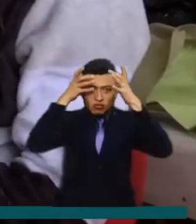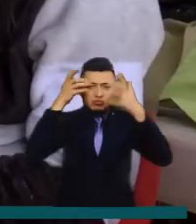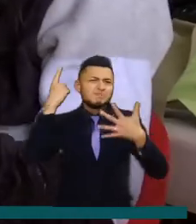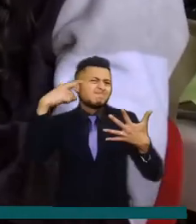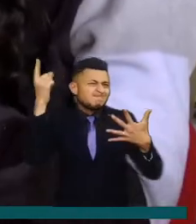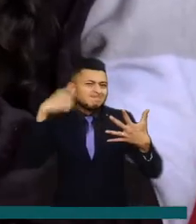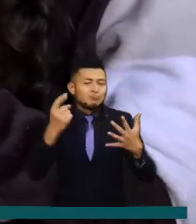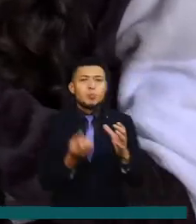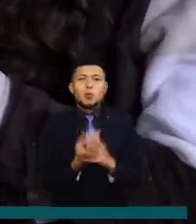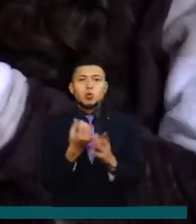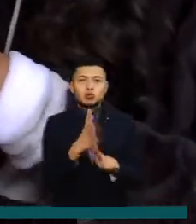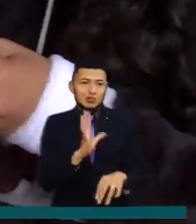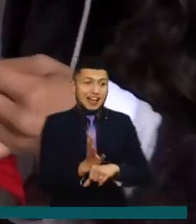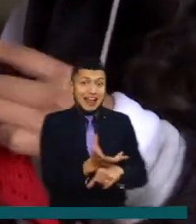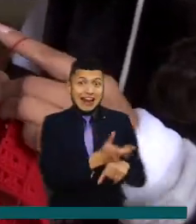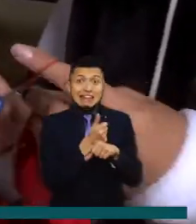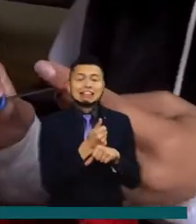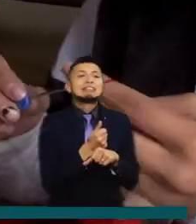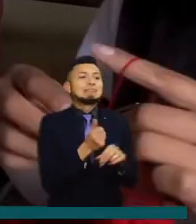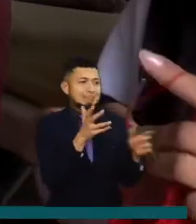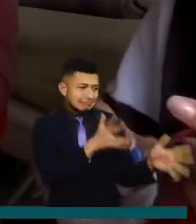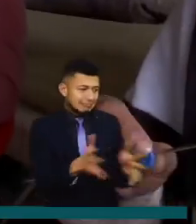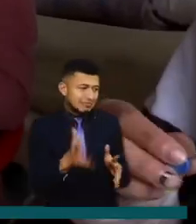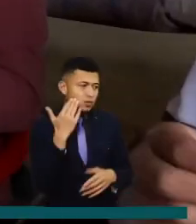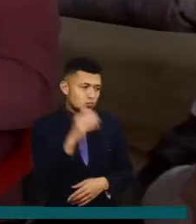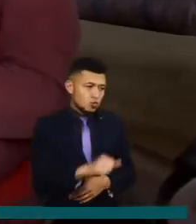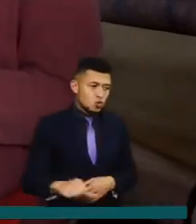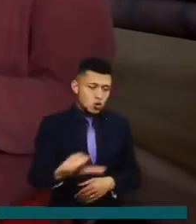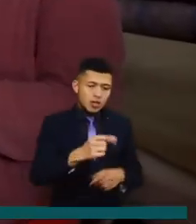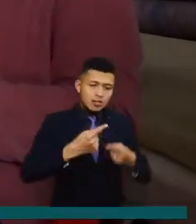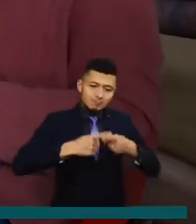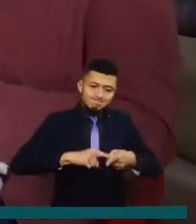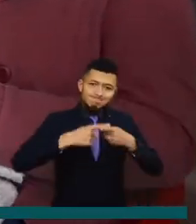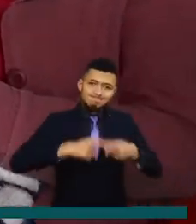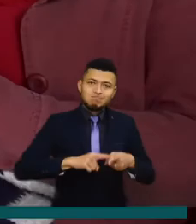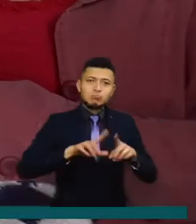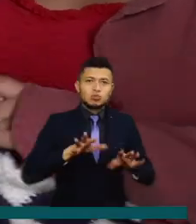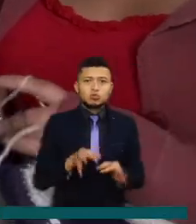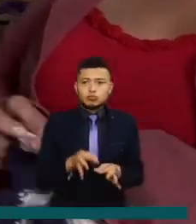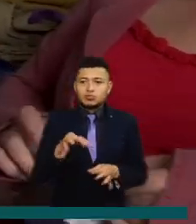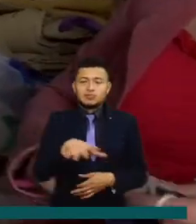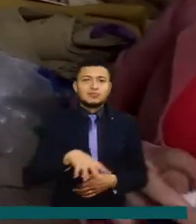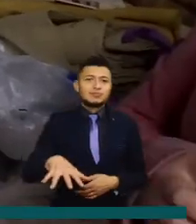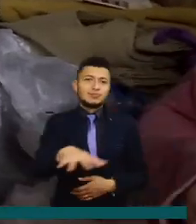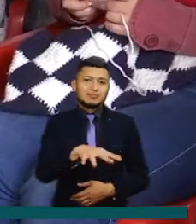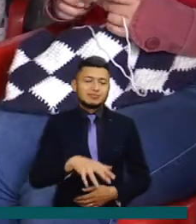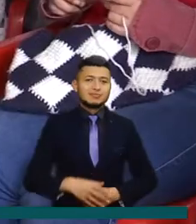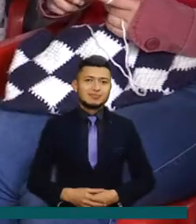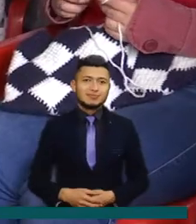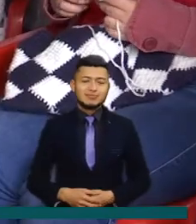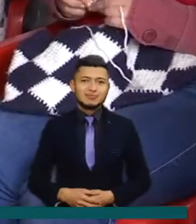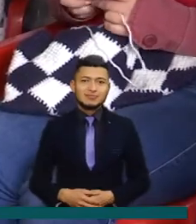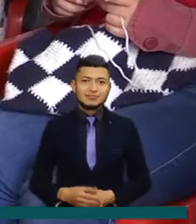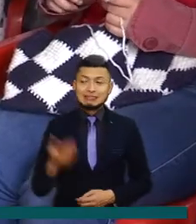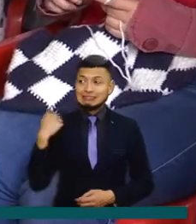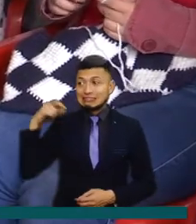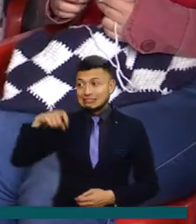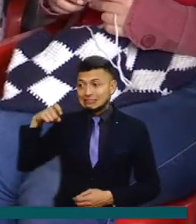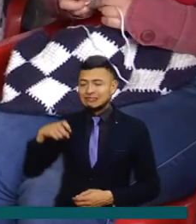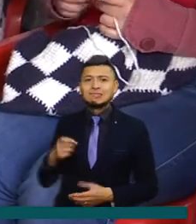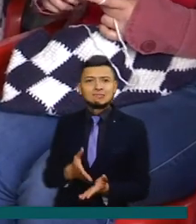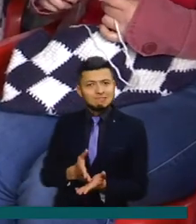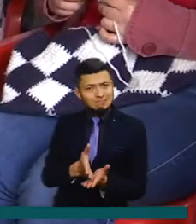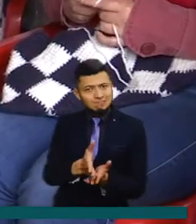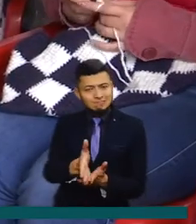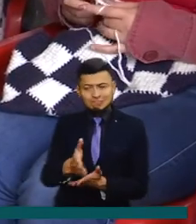productos artesanales, donde enseña a tejer a cientos de mujeres del municipio. nace de la necesidad de